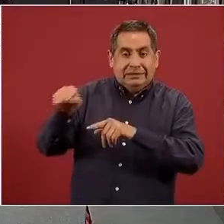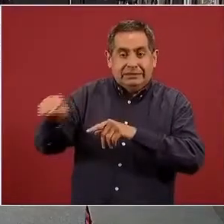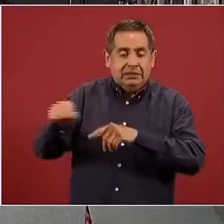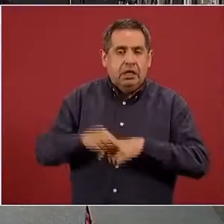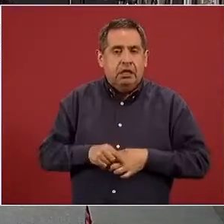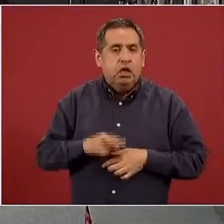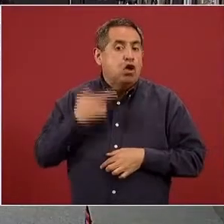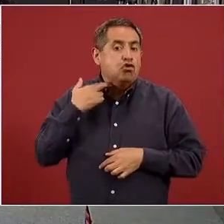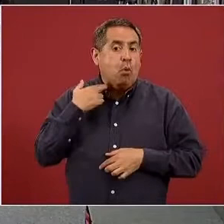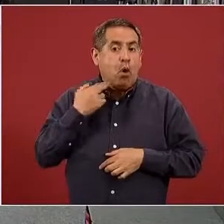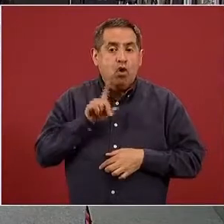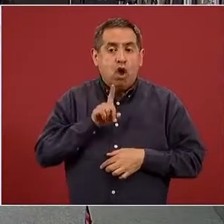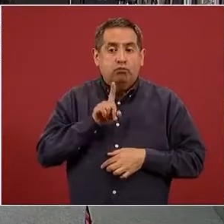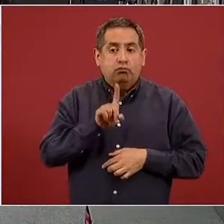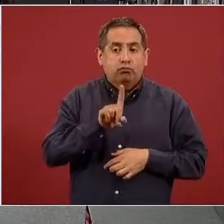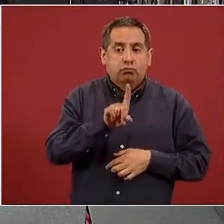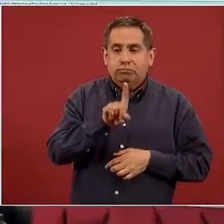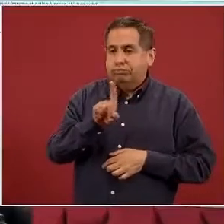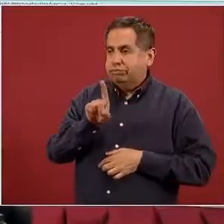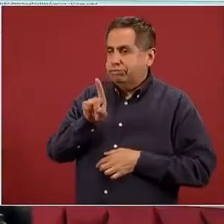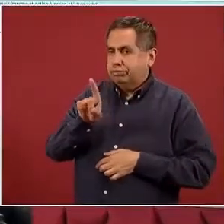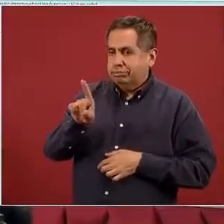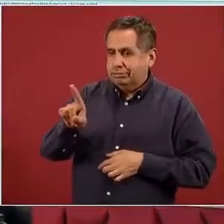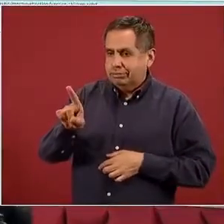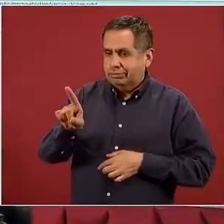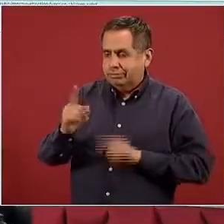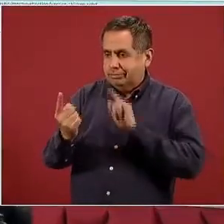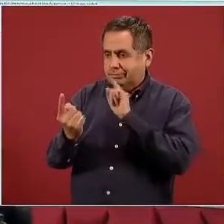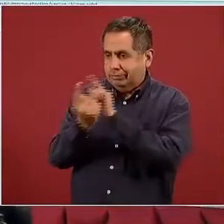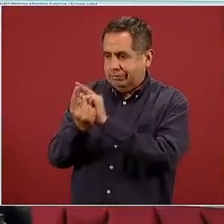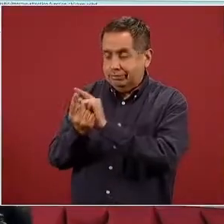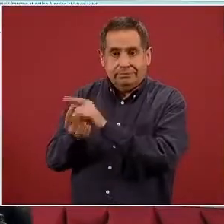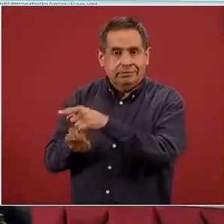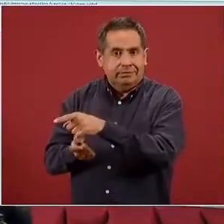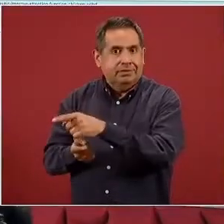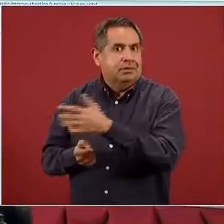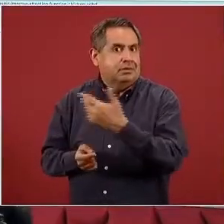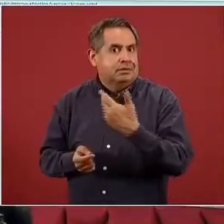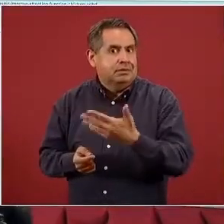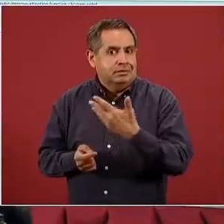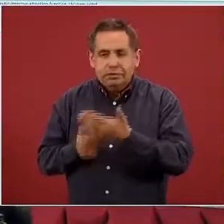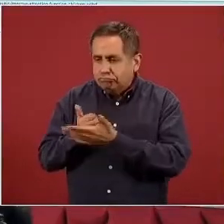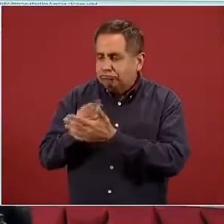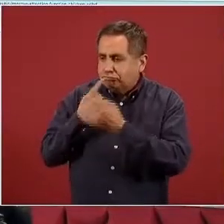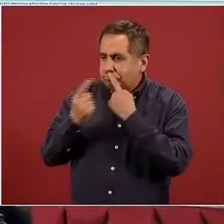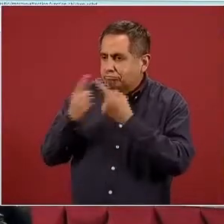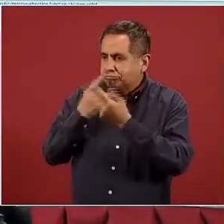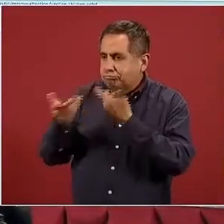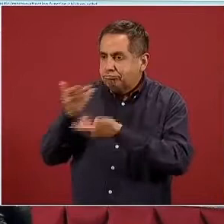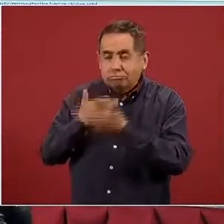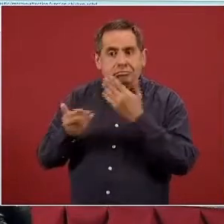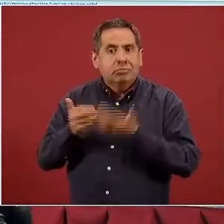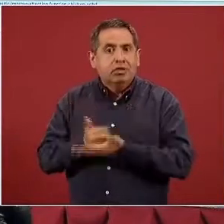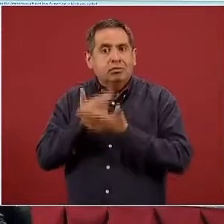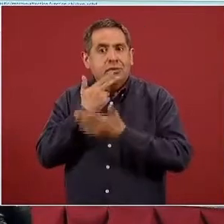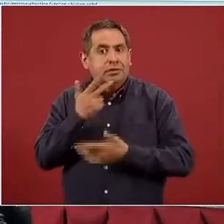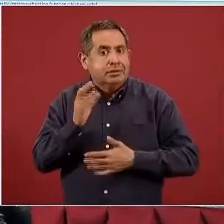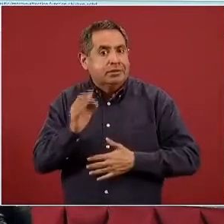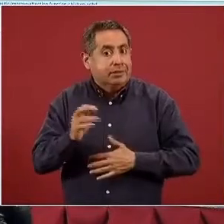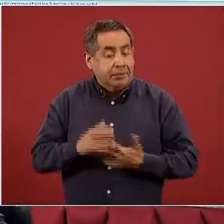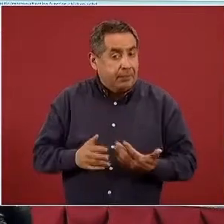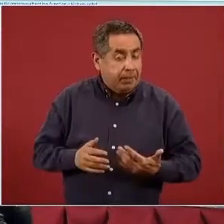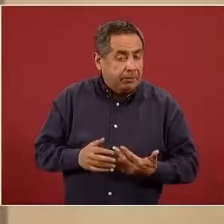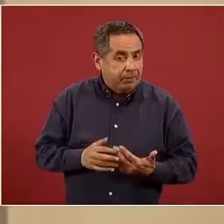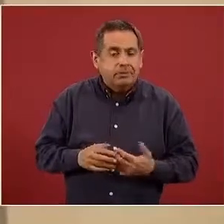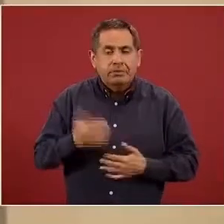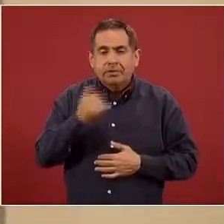infección. Entonces, ¿qué es lo que le va a generar? Pues mucha más ayuda a estas personas, ¿no? Y otra de las cosas